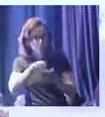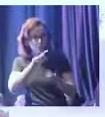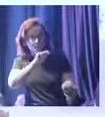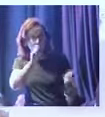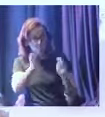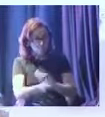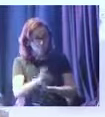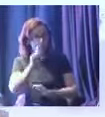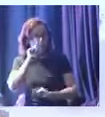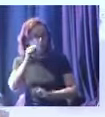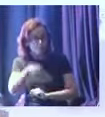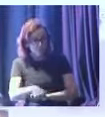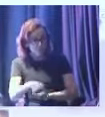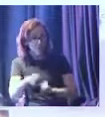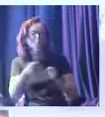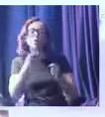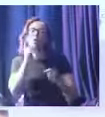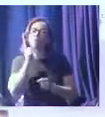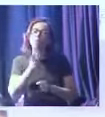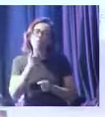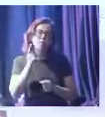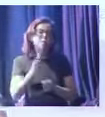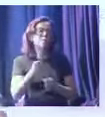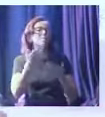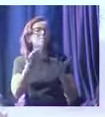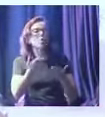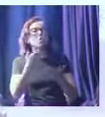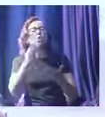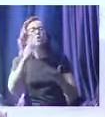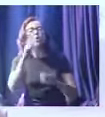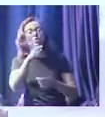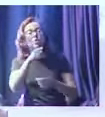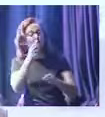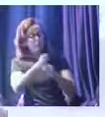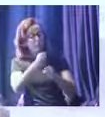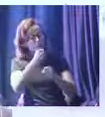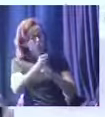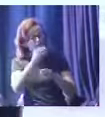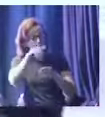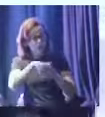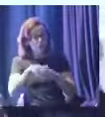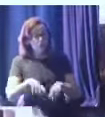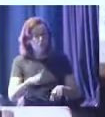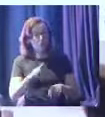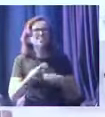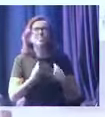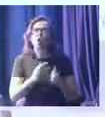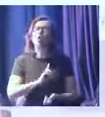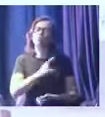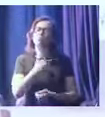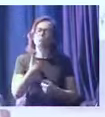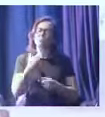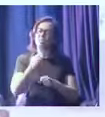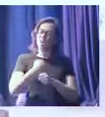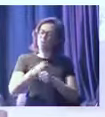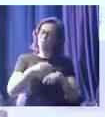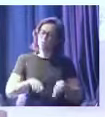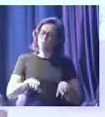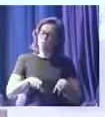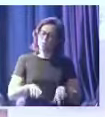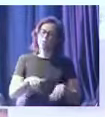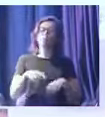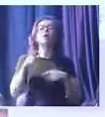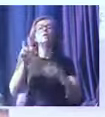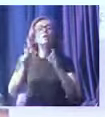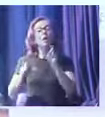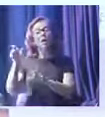departamento de Montevideo, tenemos que lograr que los trabajadores de la Intendencia se sientan orgullosos de su trabajo y sean